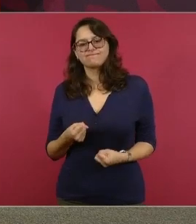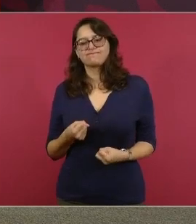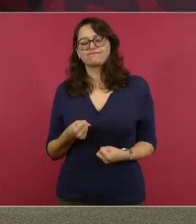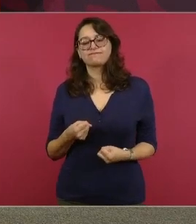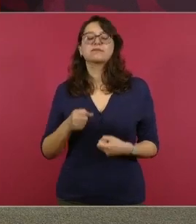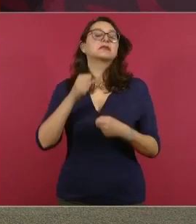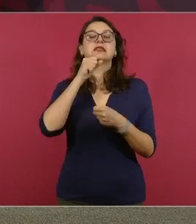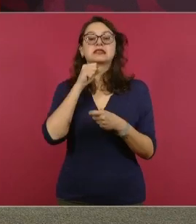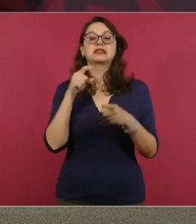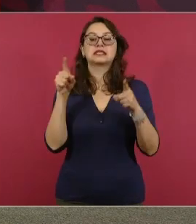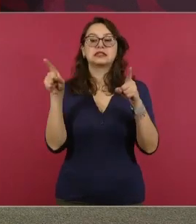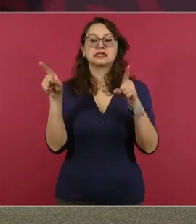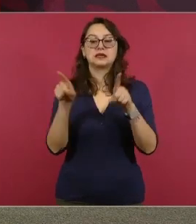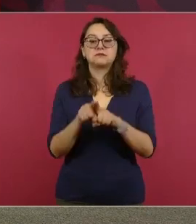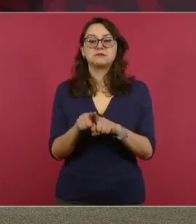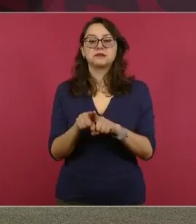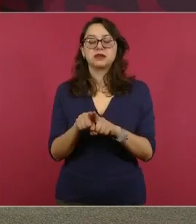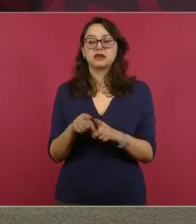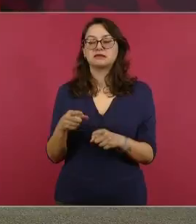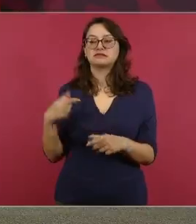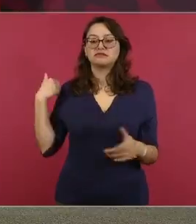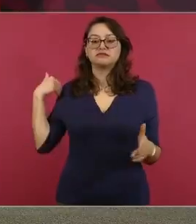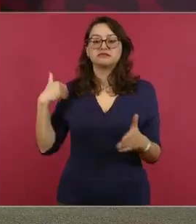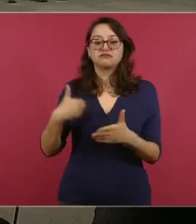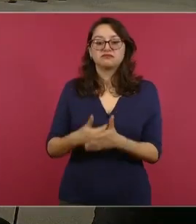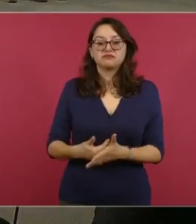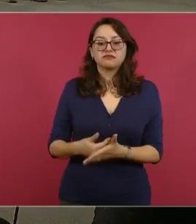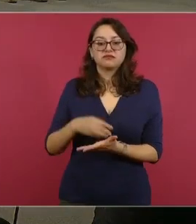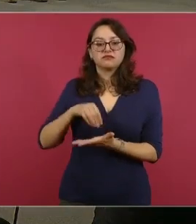ahora se tengan registrados